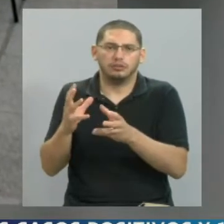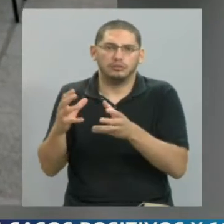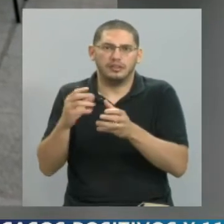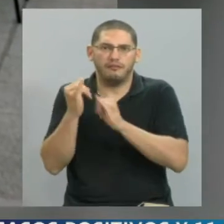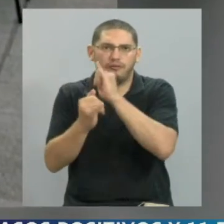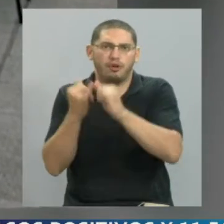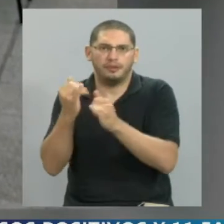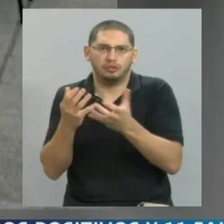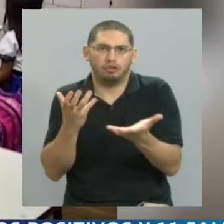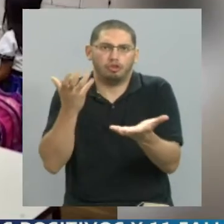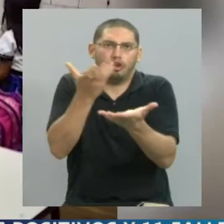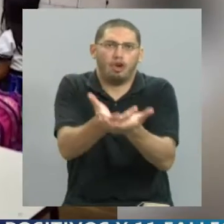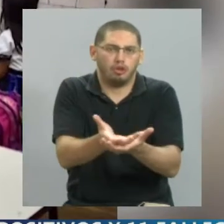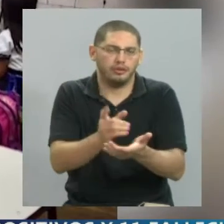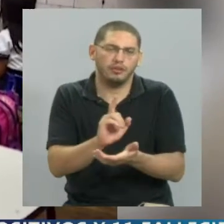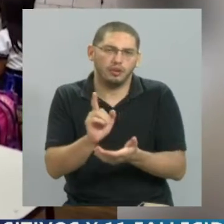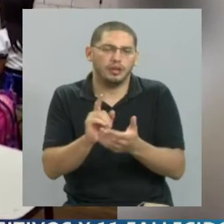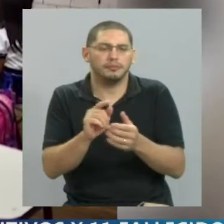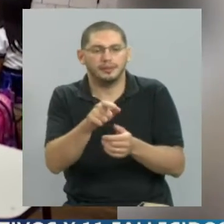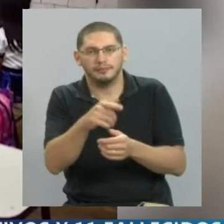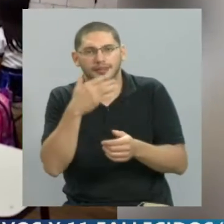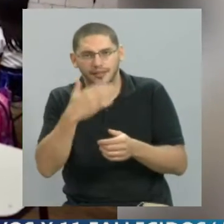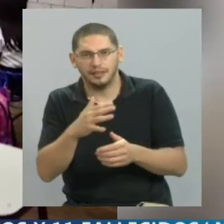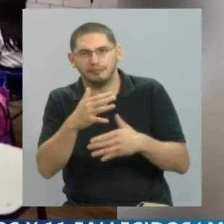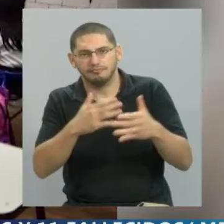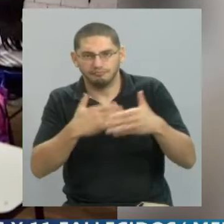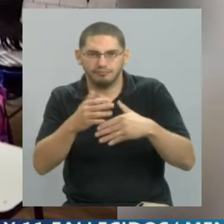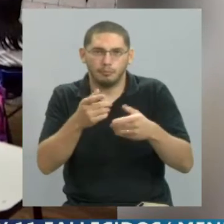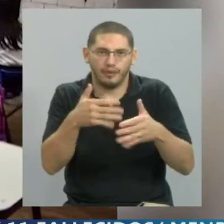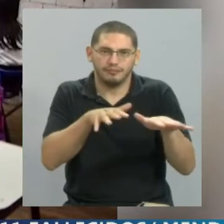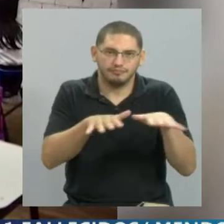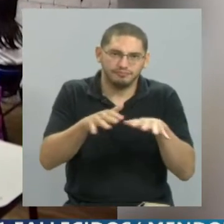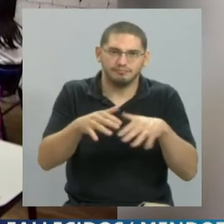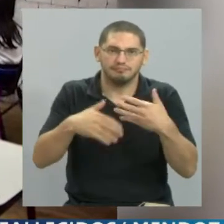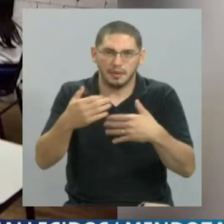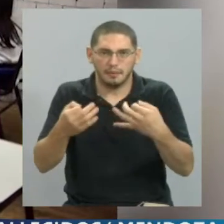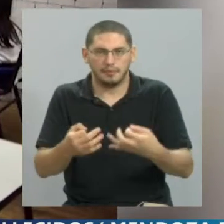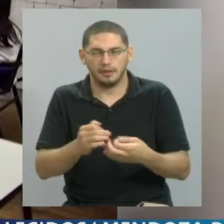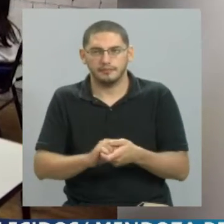cumplir y de hecho estaban cumpliendo en esta presencialidad tan